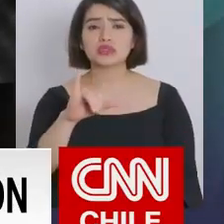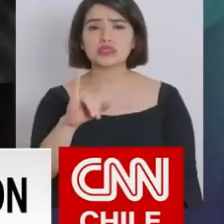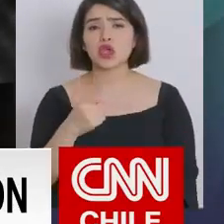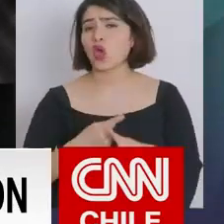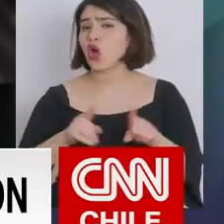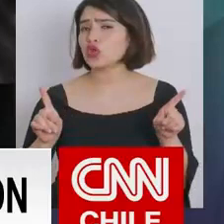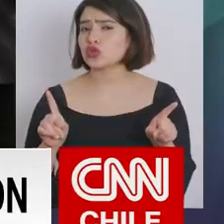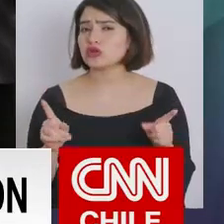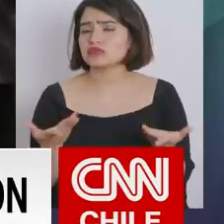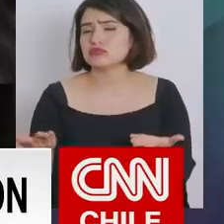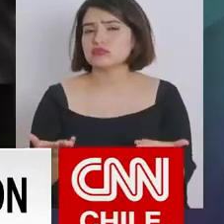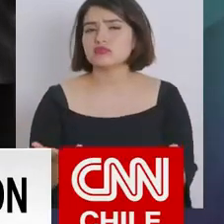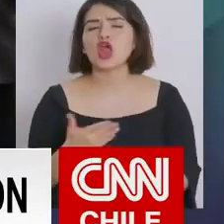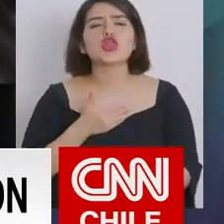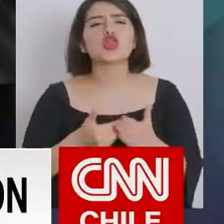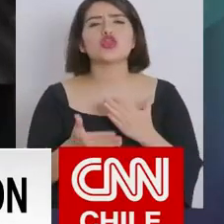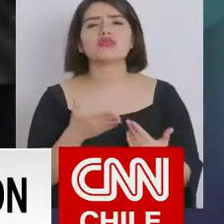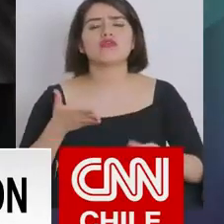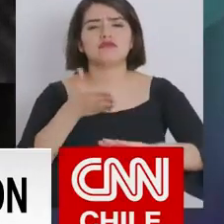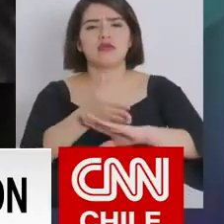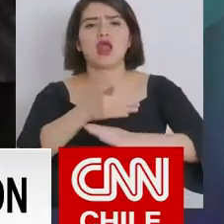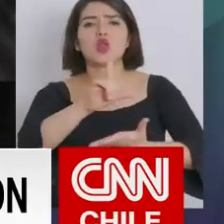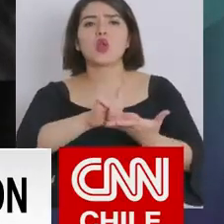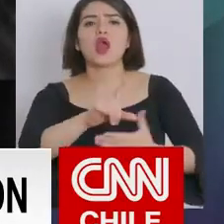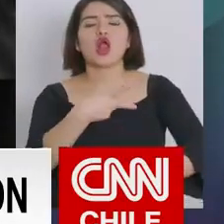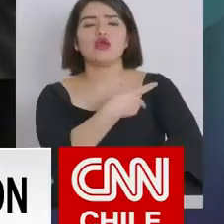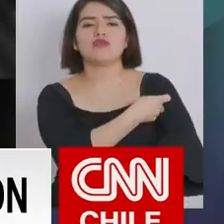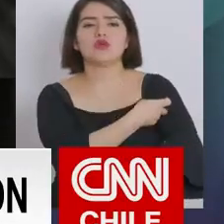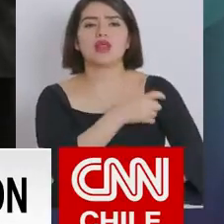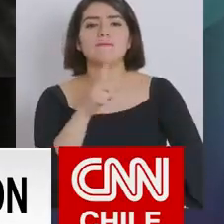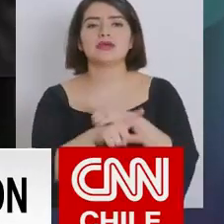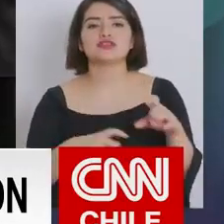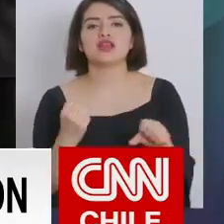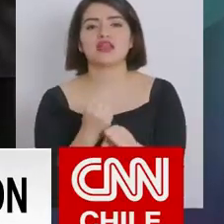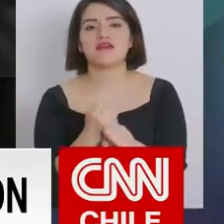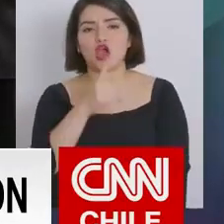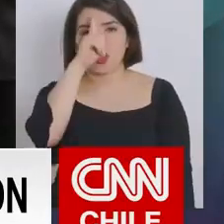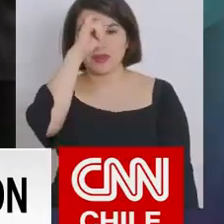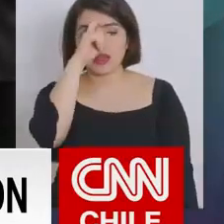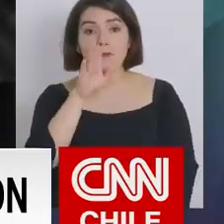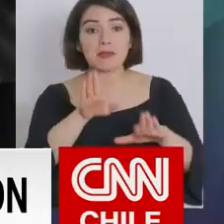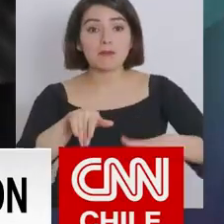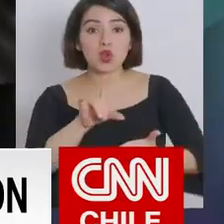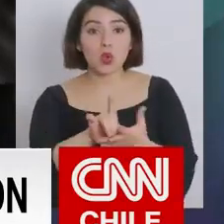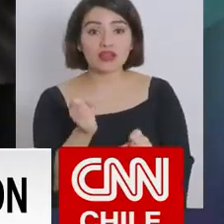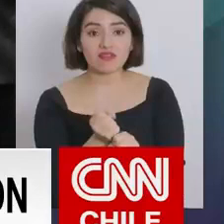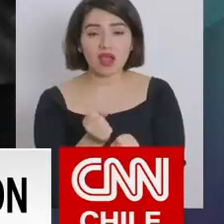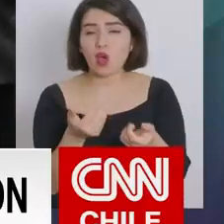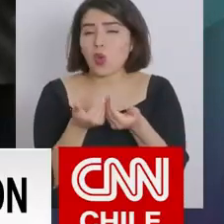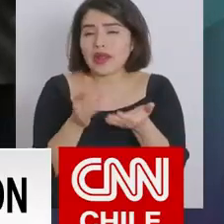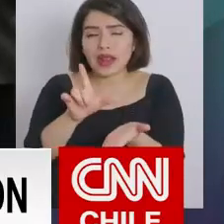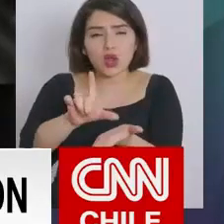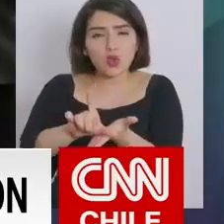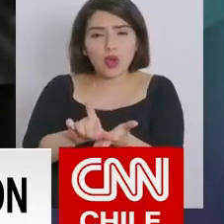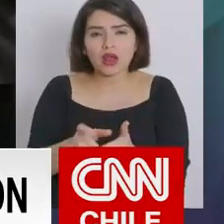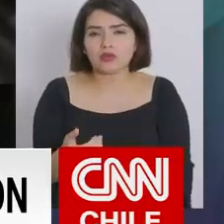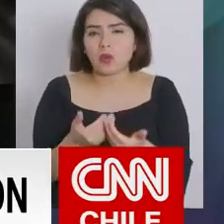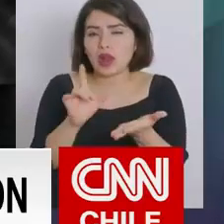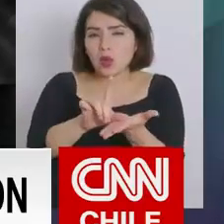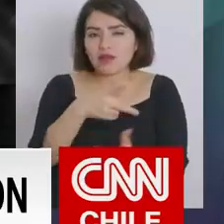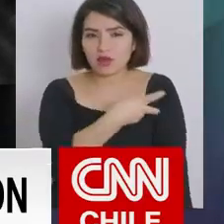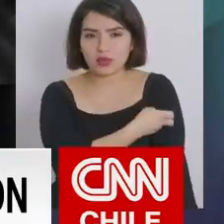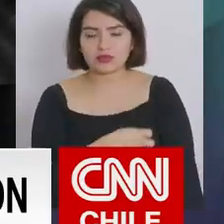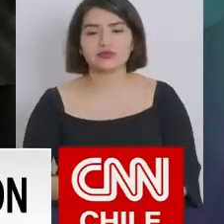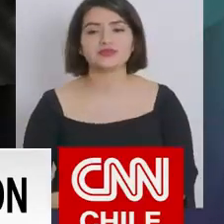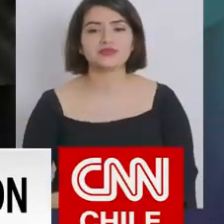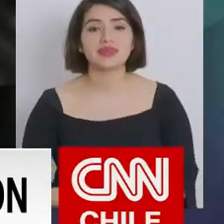áreas? ¿Y dónde se tiene que vacunar el personal de salud también? ¿Tiene que ser donde trabaja o puede ser en cualquier centro de salud, cualquier vacunatorio?